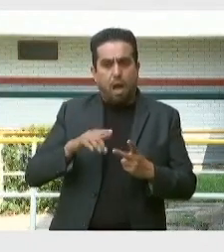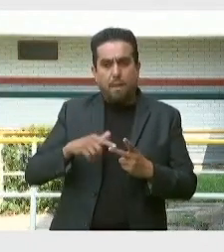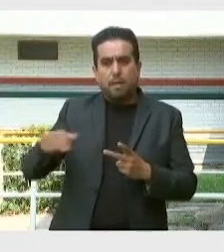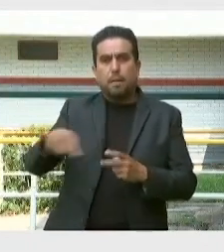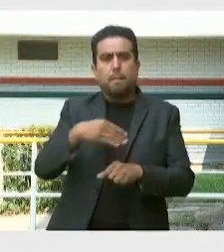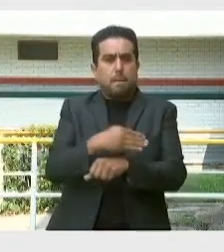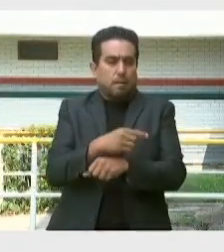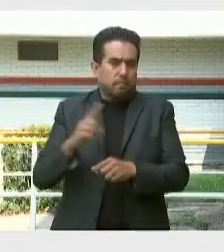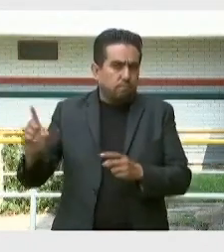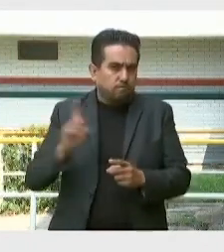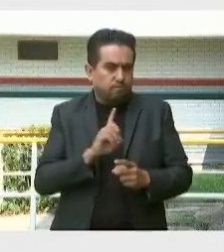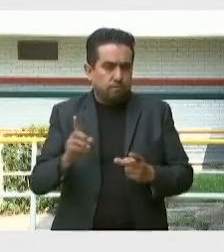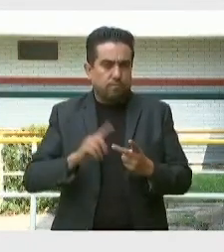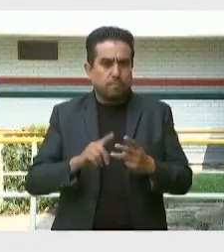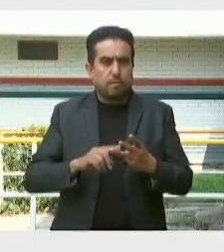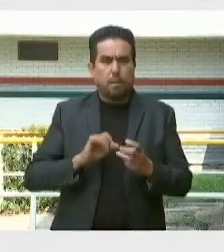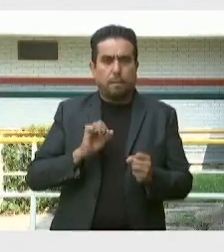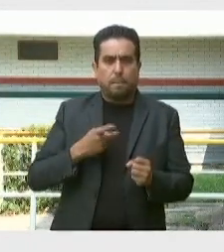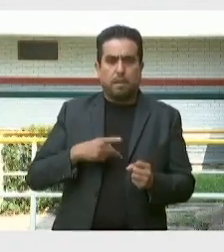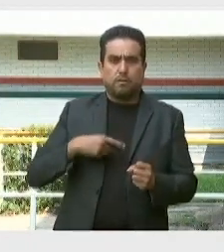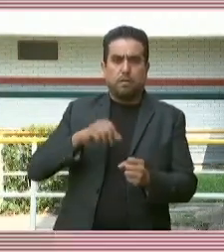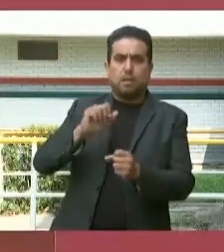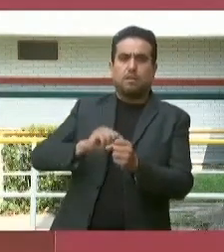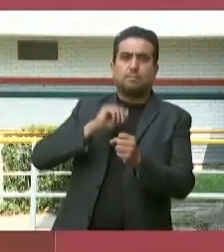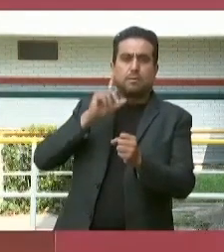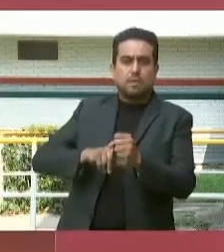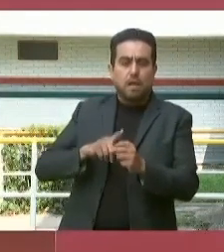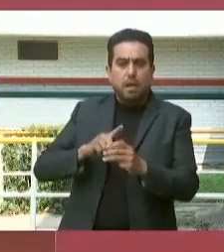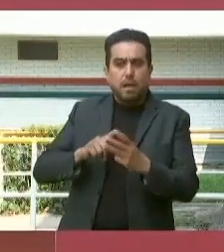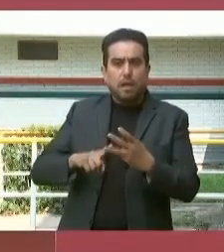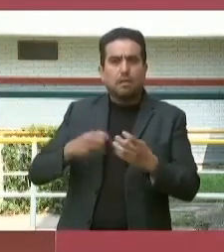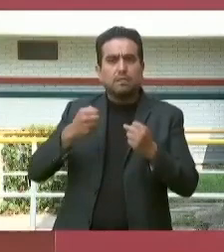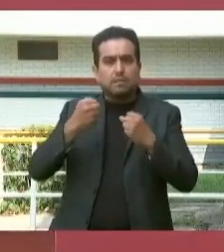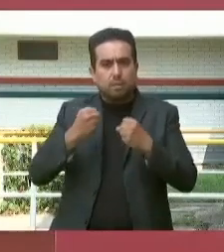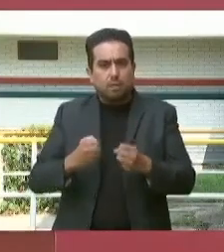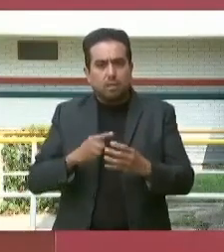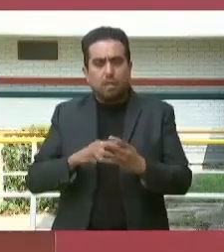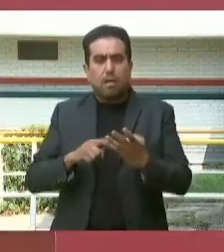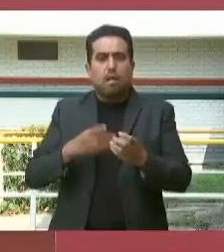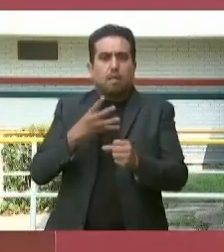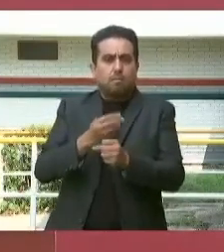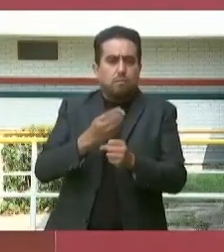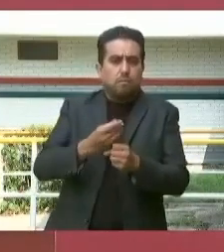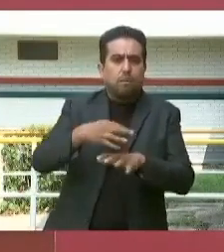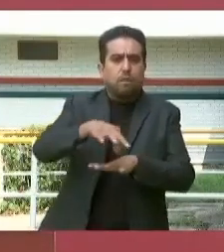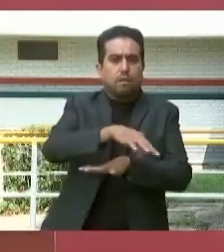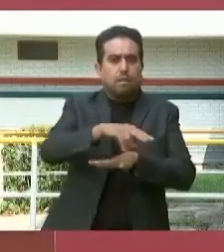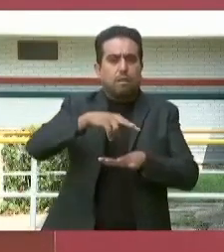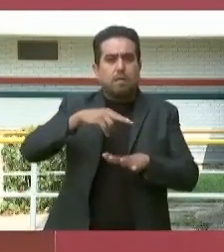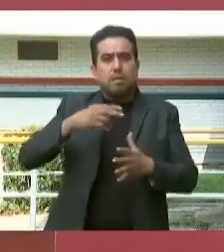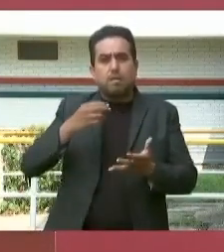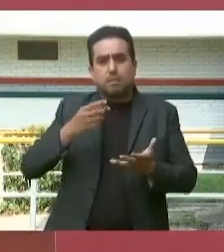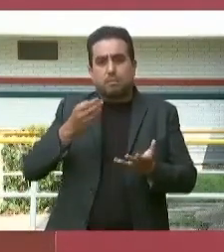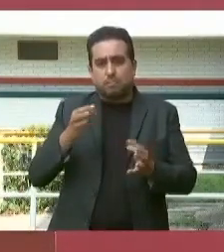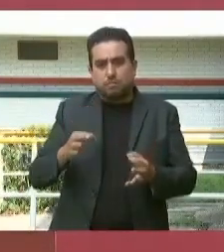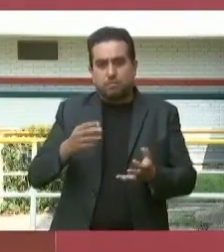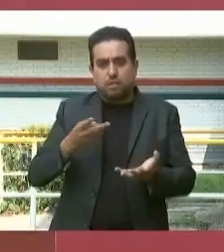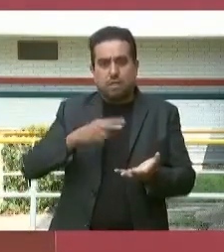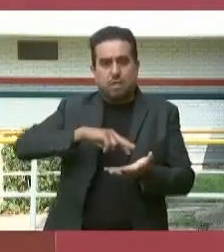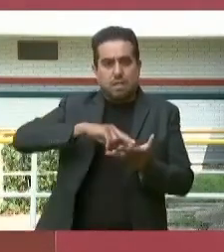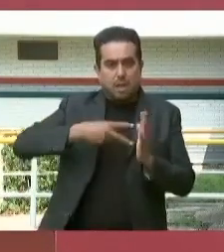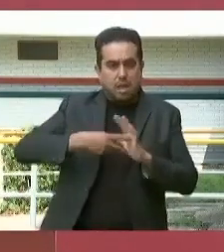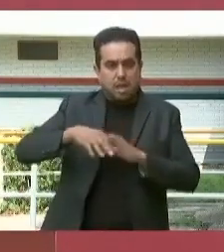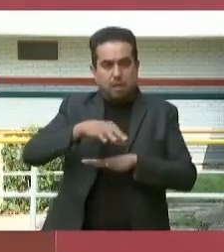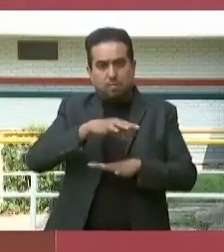personal especializado necesitamos personal de seguridad y de mantenimiento ingenieros de mantenimiento nos faltan y